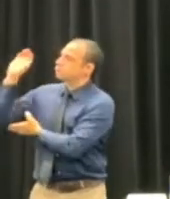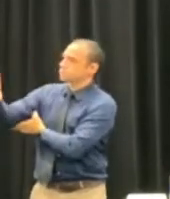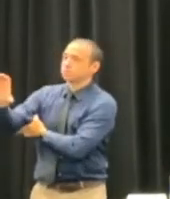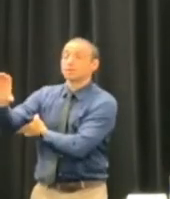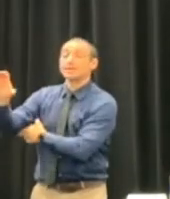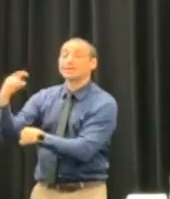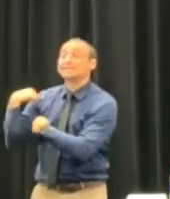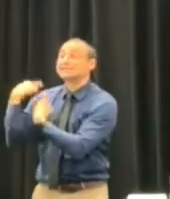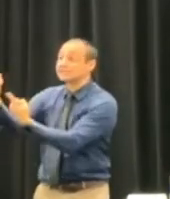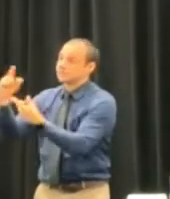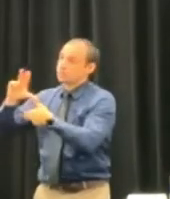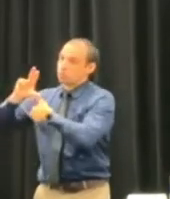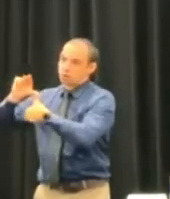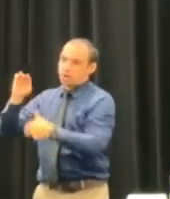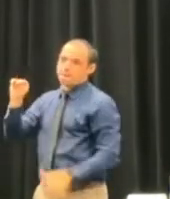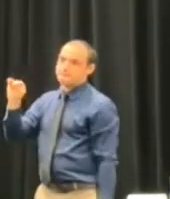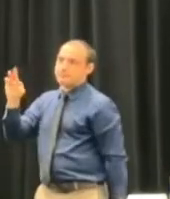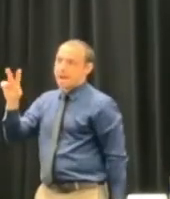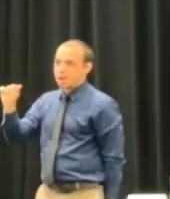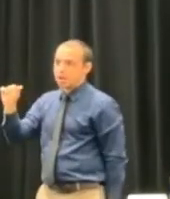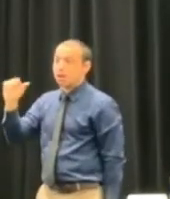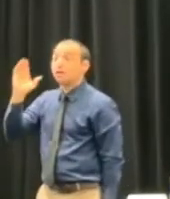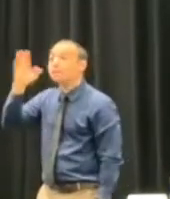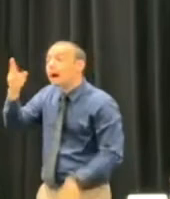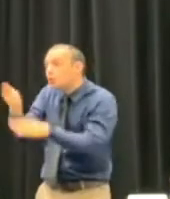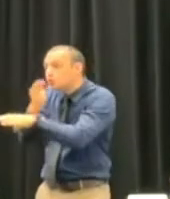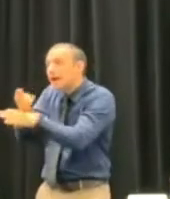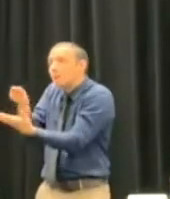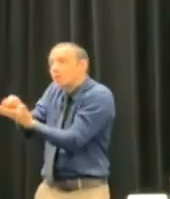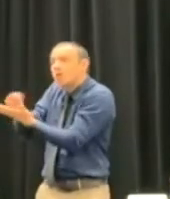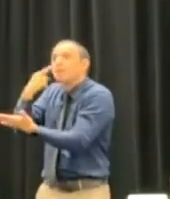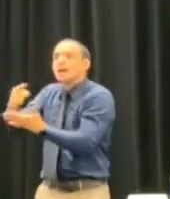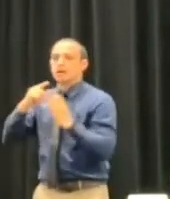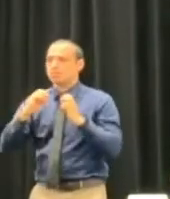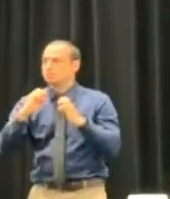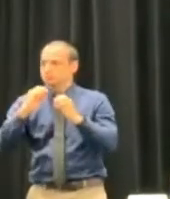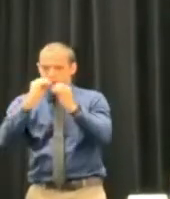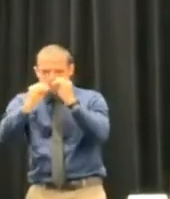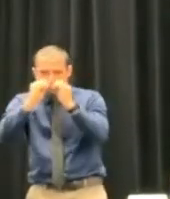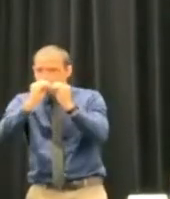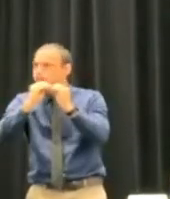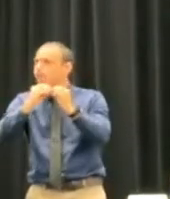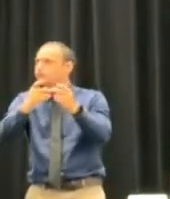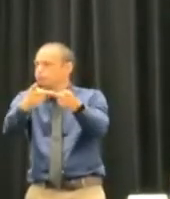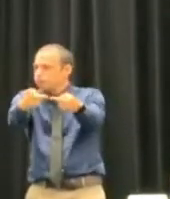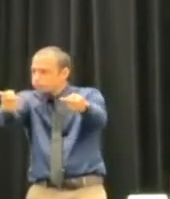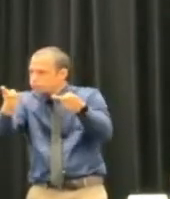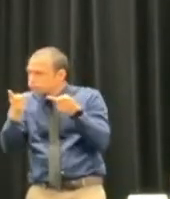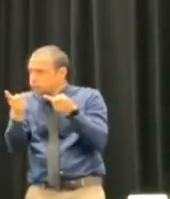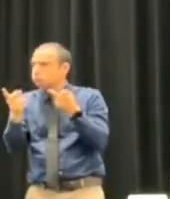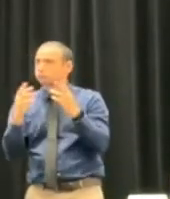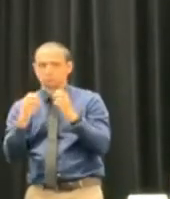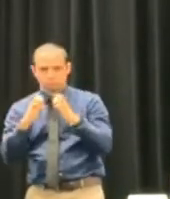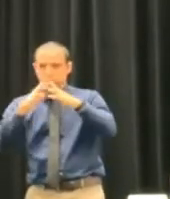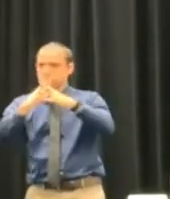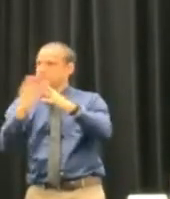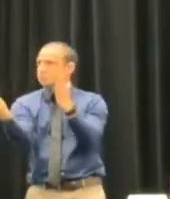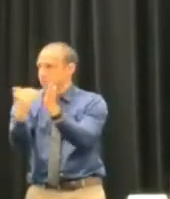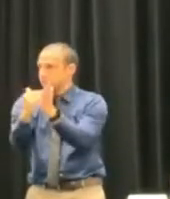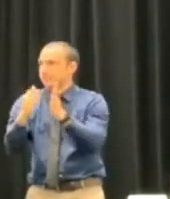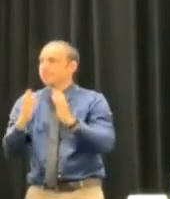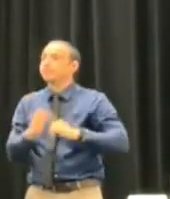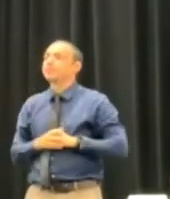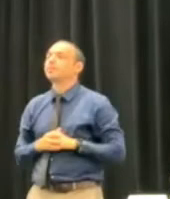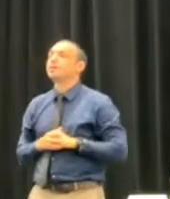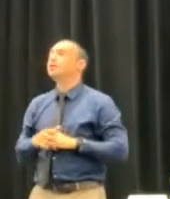que se van a estar utilizando para finalmente hacer esa reconstrucción de esas facilidades a todo también el anuncio que es